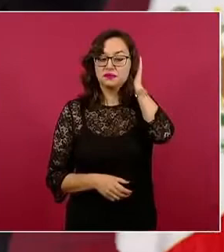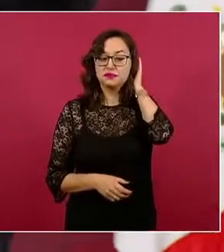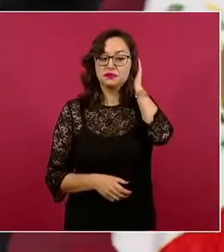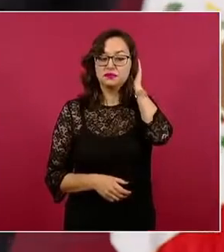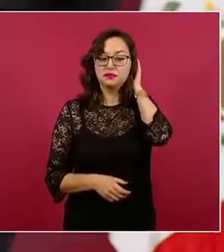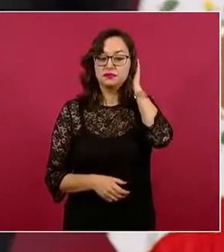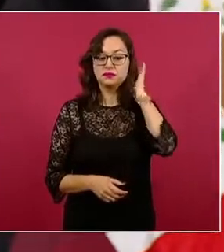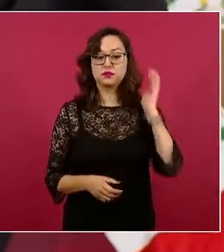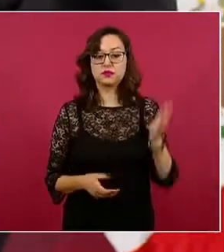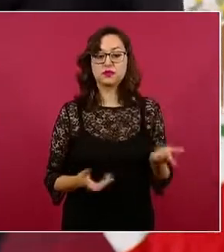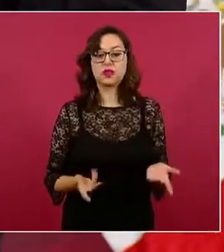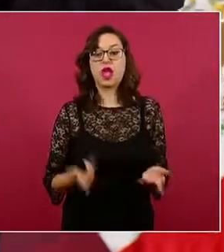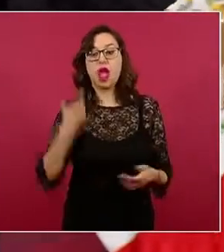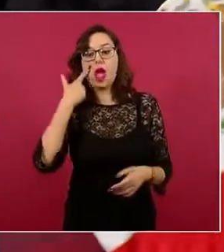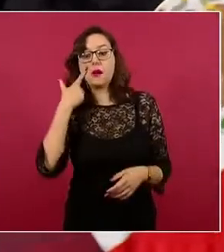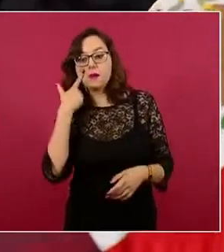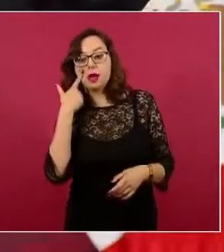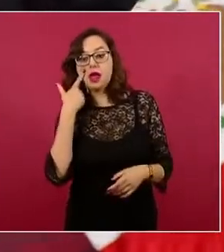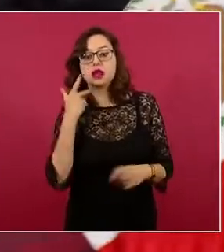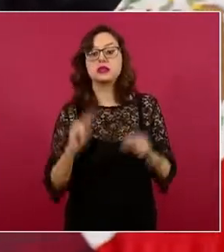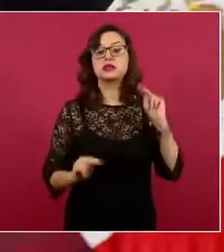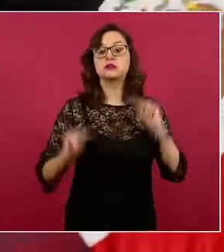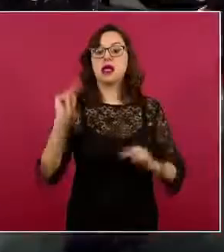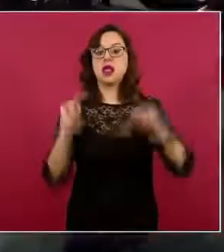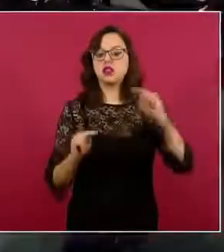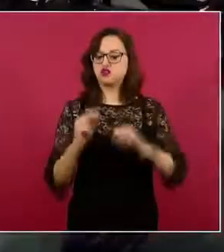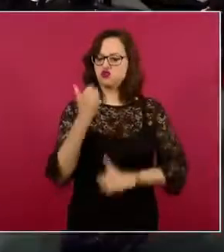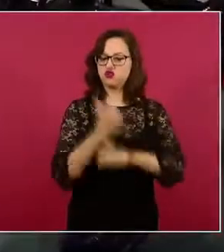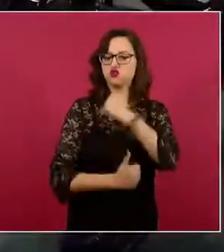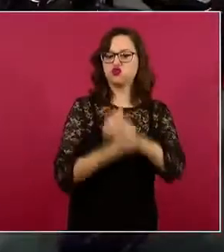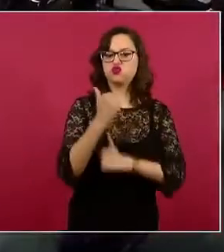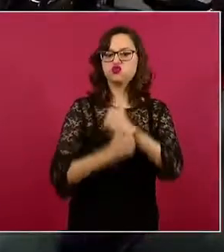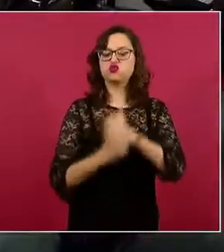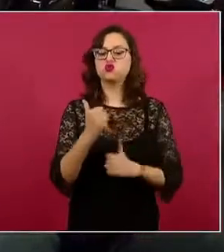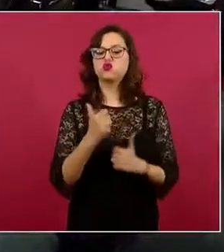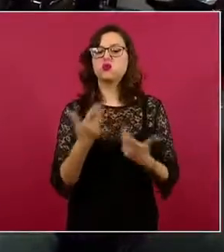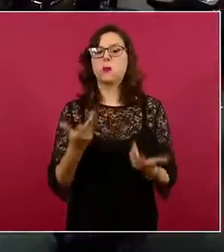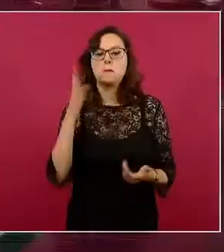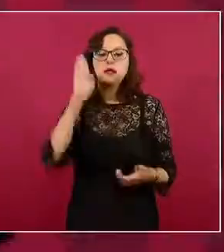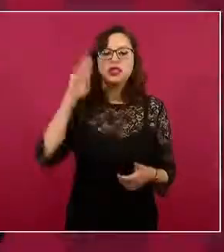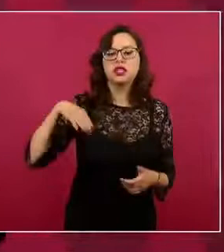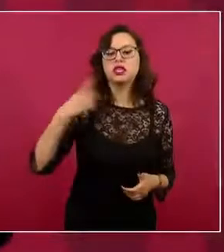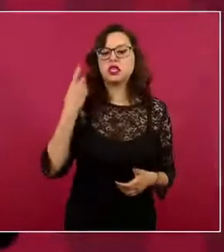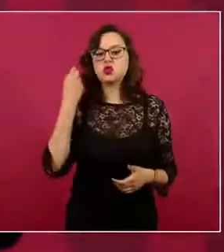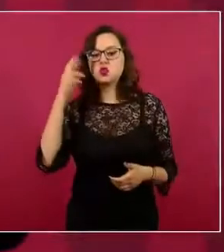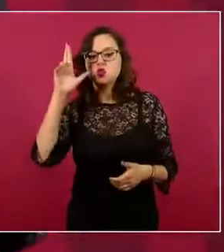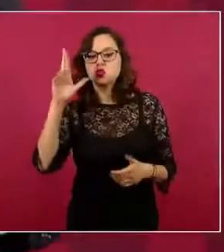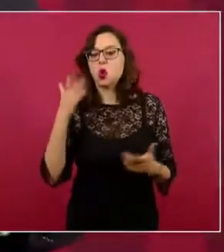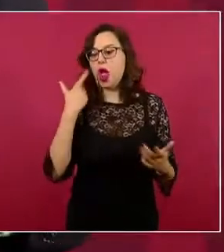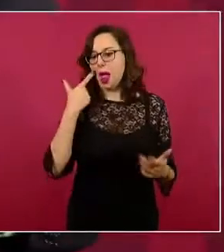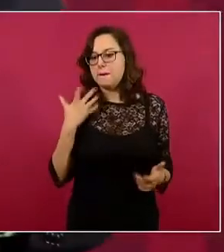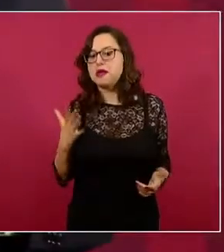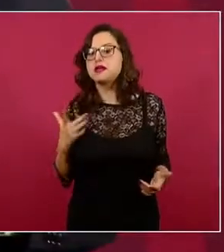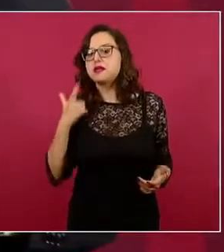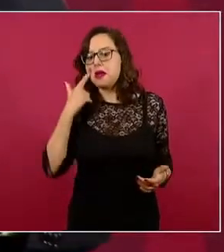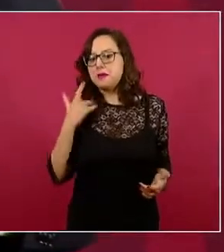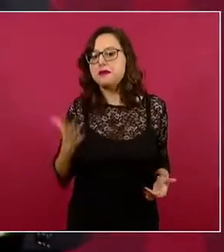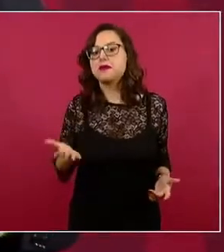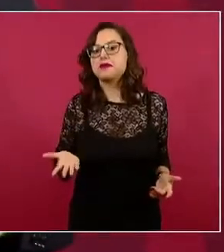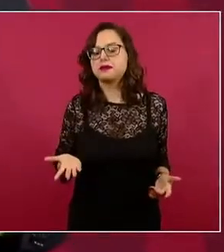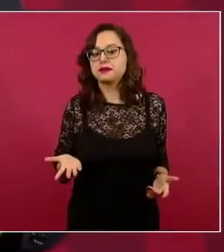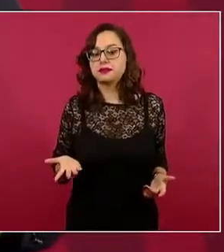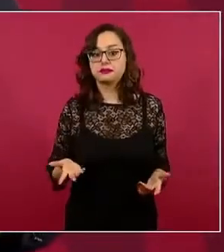si llegaste al nivel de posgrado, si eres doctor, pues estamos viendo el modelo con la